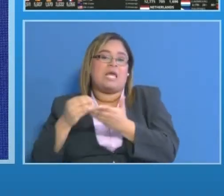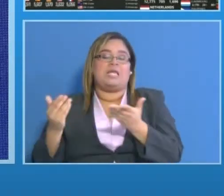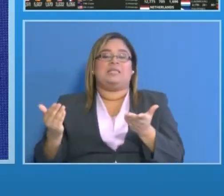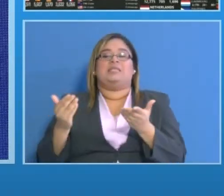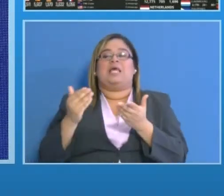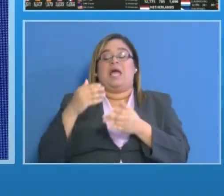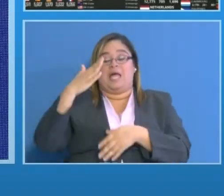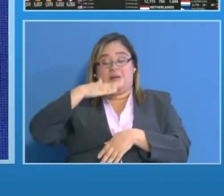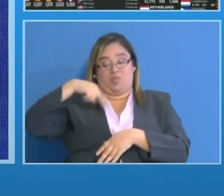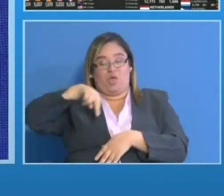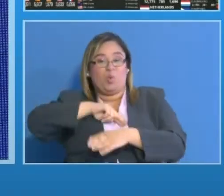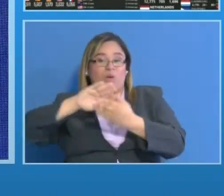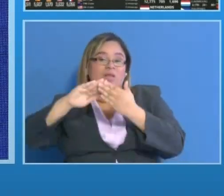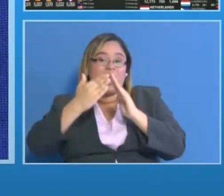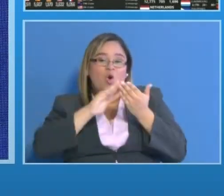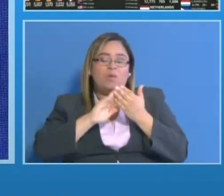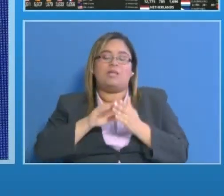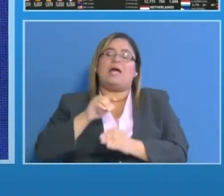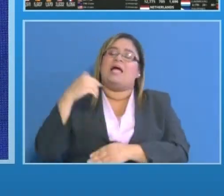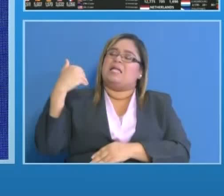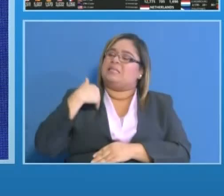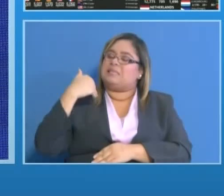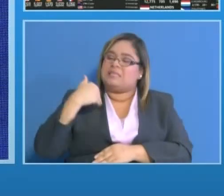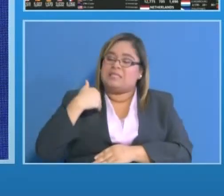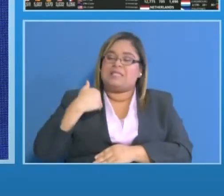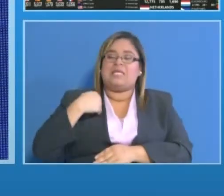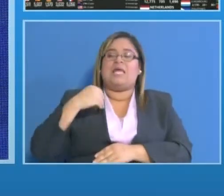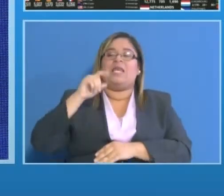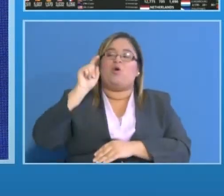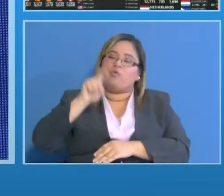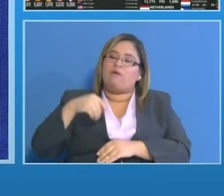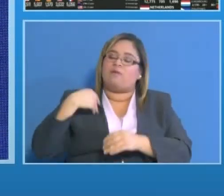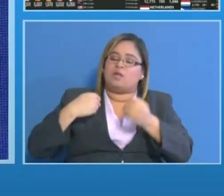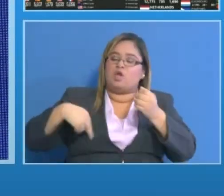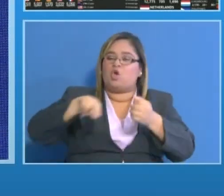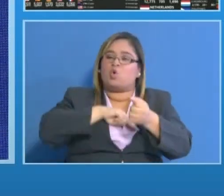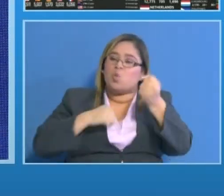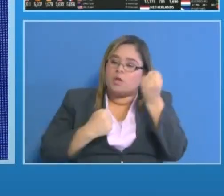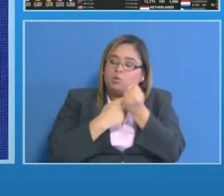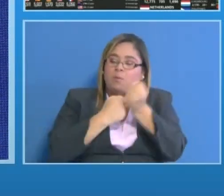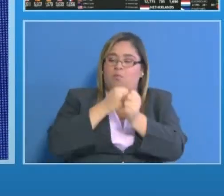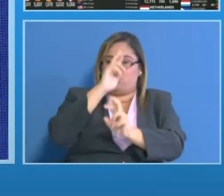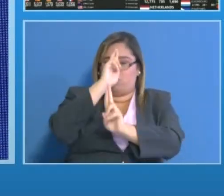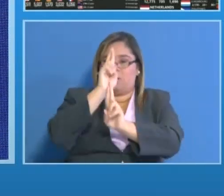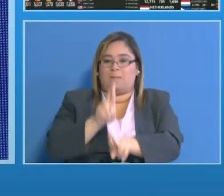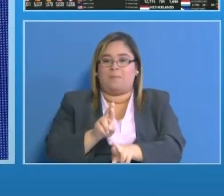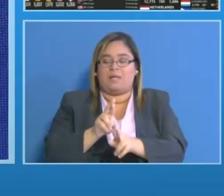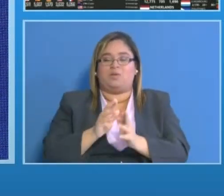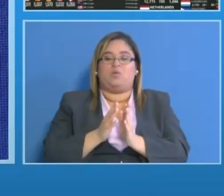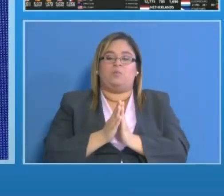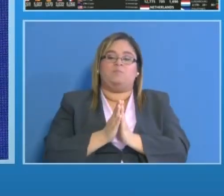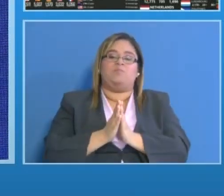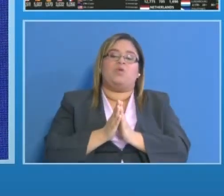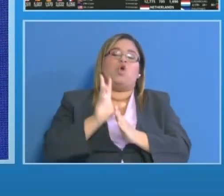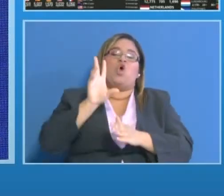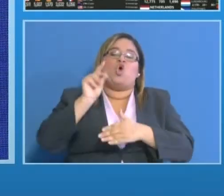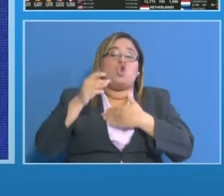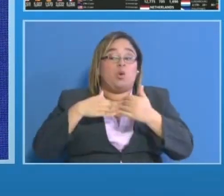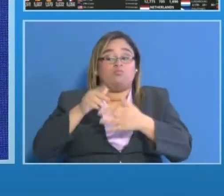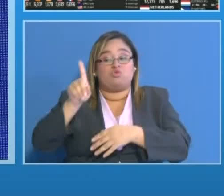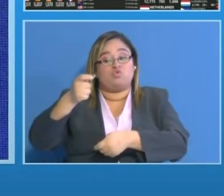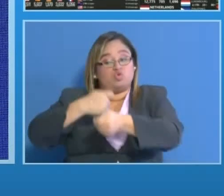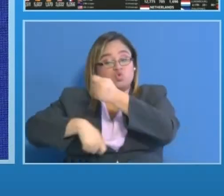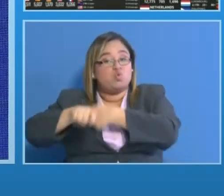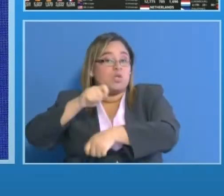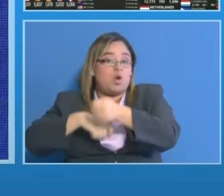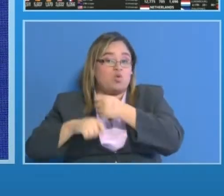nuestra comunidad merece todo nuestro apoyo y respeto, más allá de que sea un negocio en